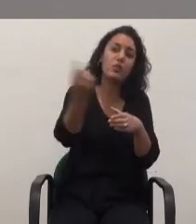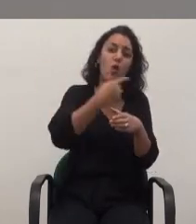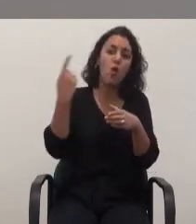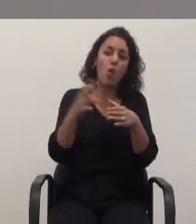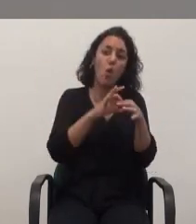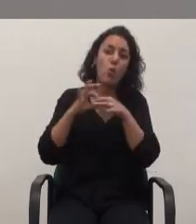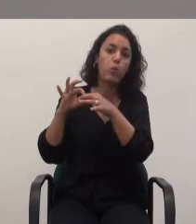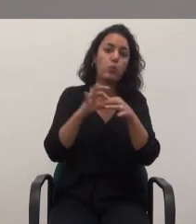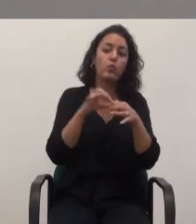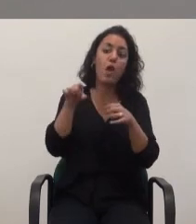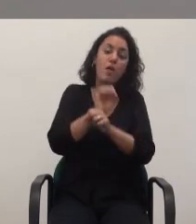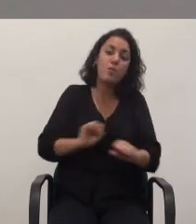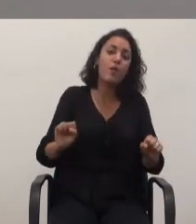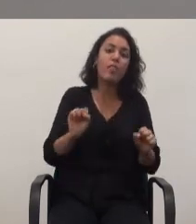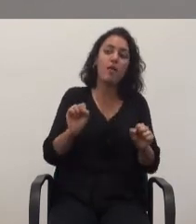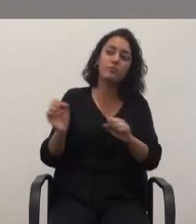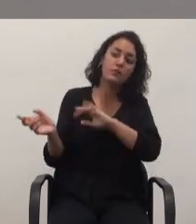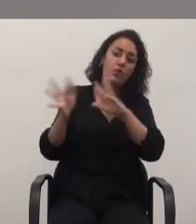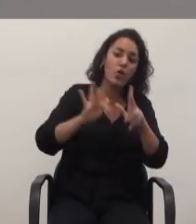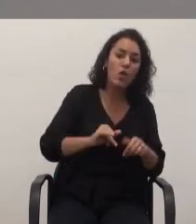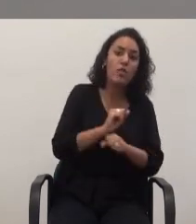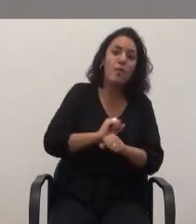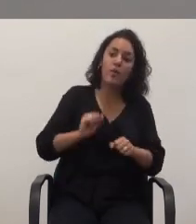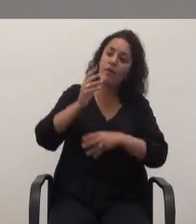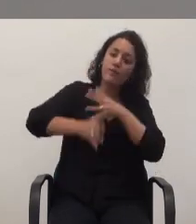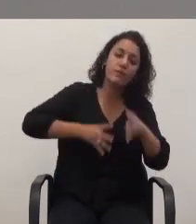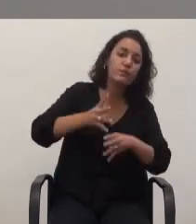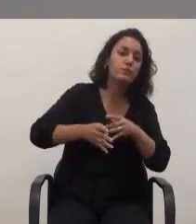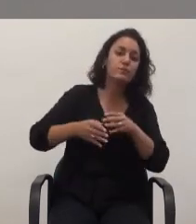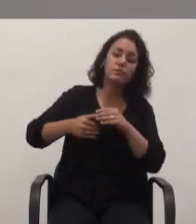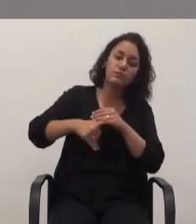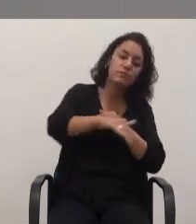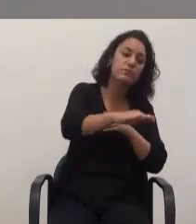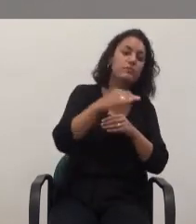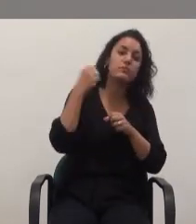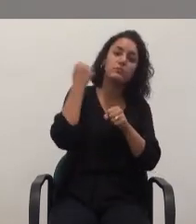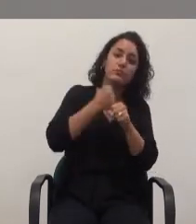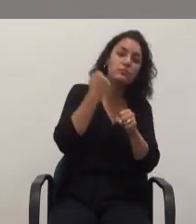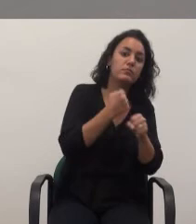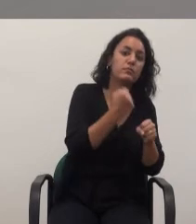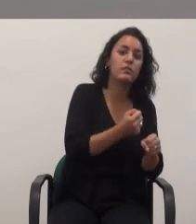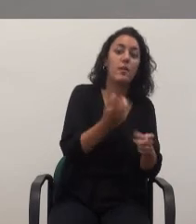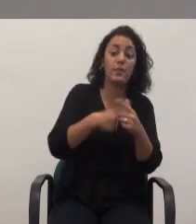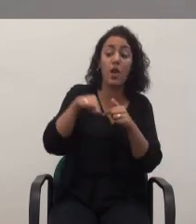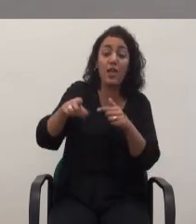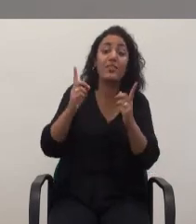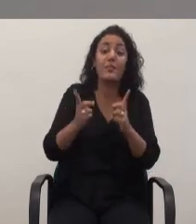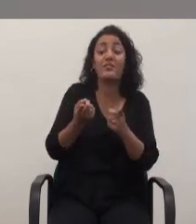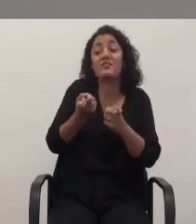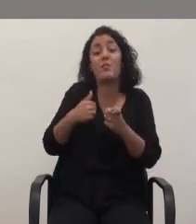cotidianamente y la que tenemos que, a su vez, que defender, alimentar. Entonces, también habría una línea de